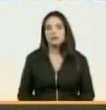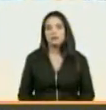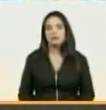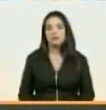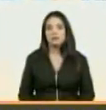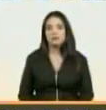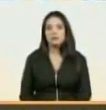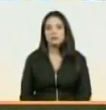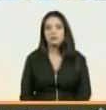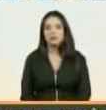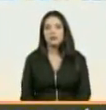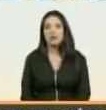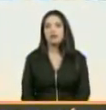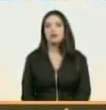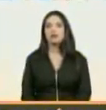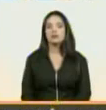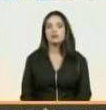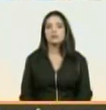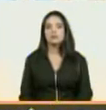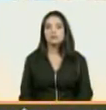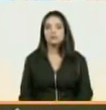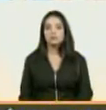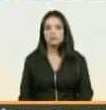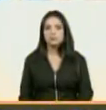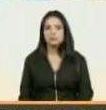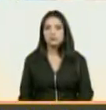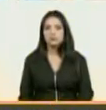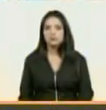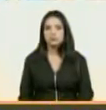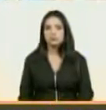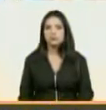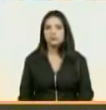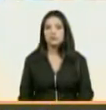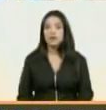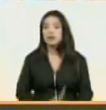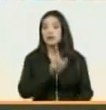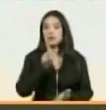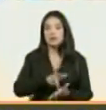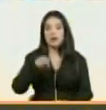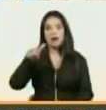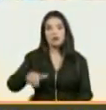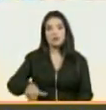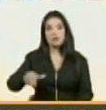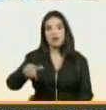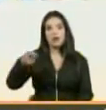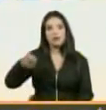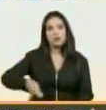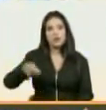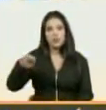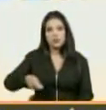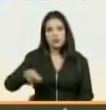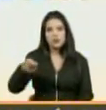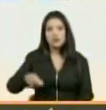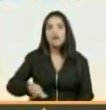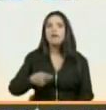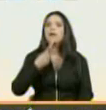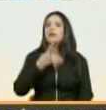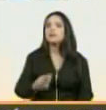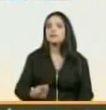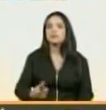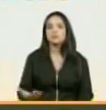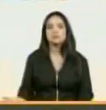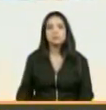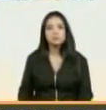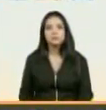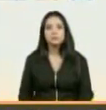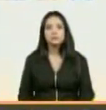impunidad en el país y que venga a este tribunal a decir